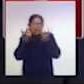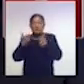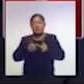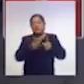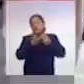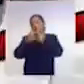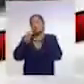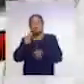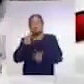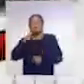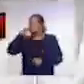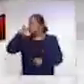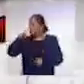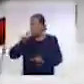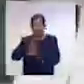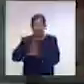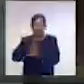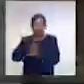económico, señaló.